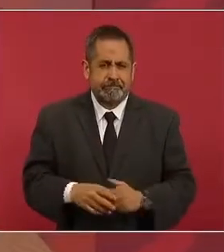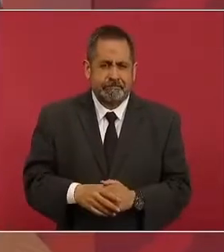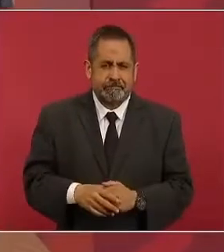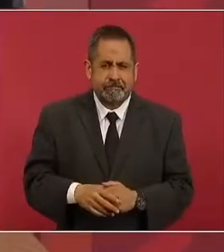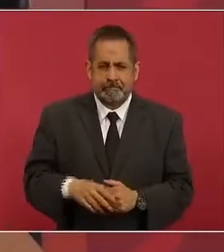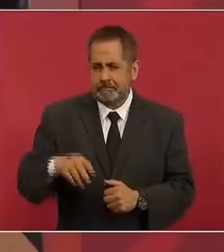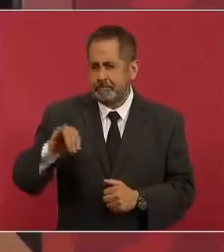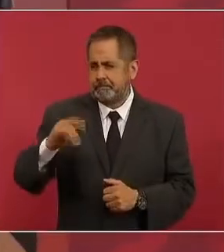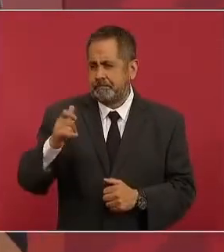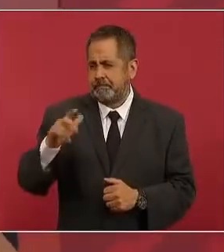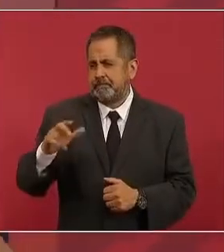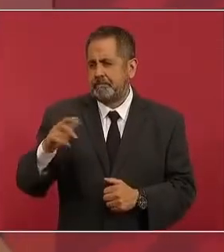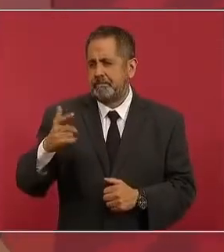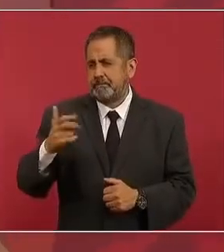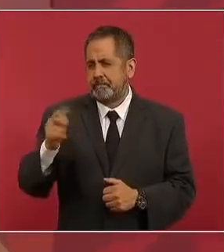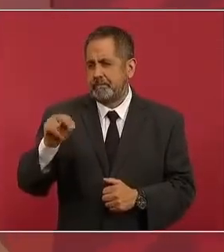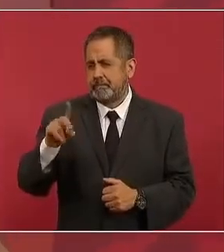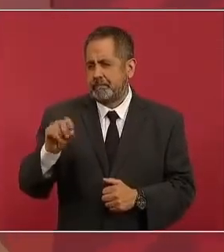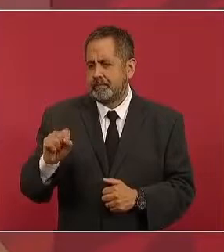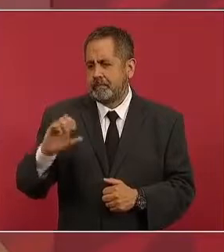con Miguel Ángel Granados Chapa